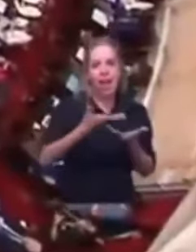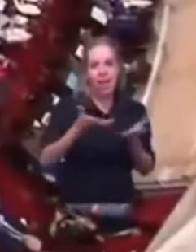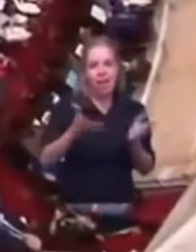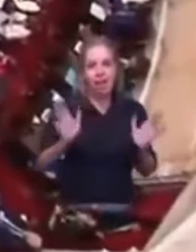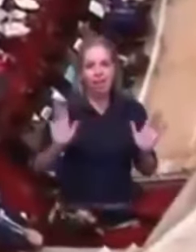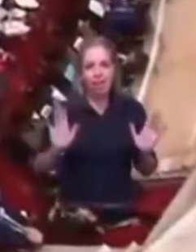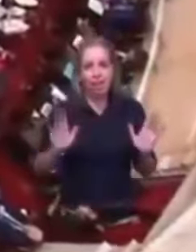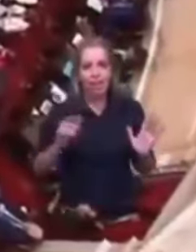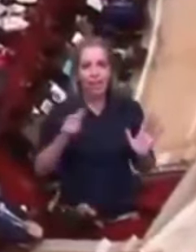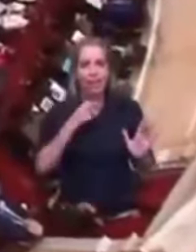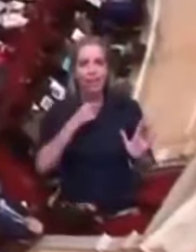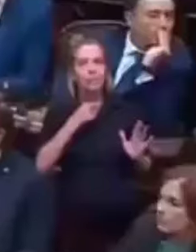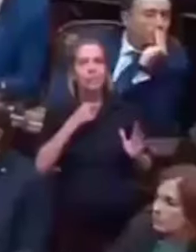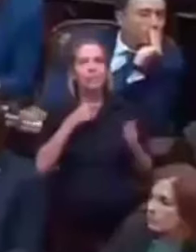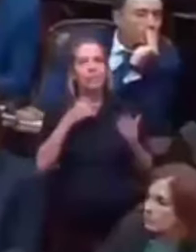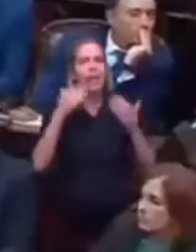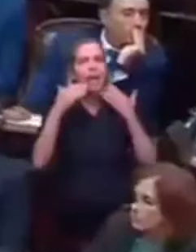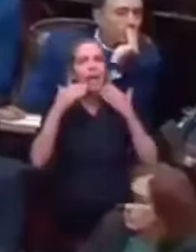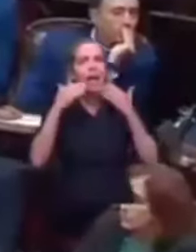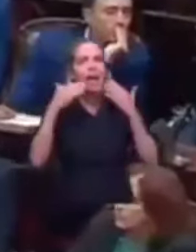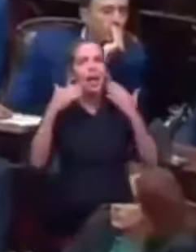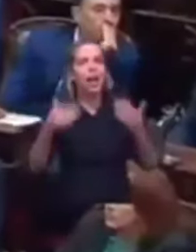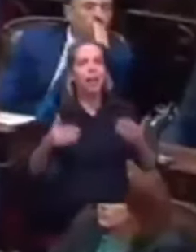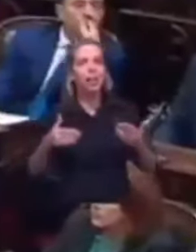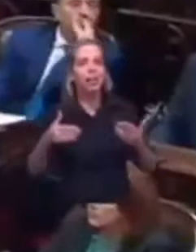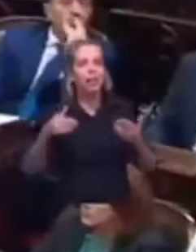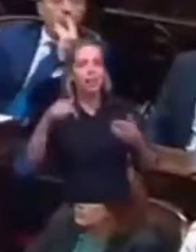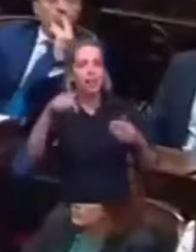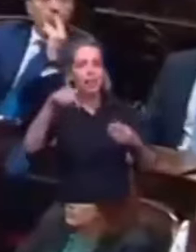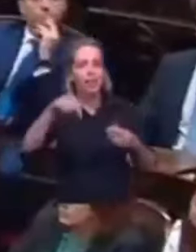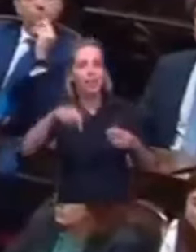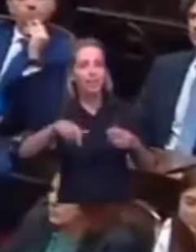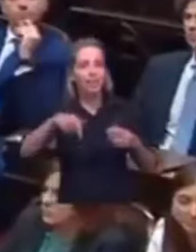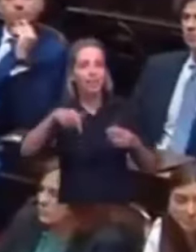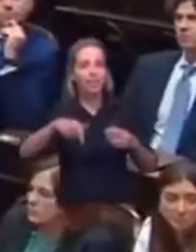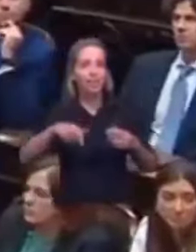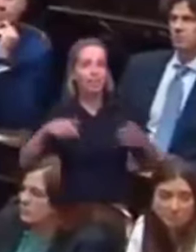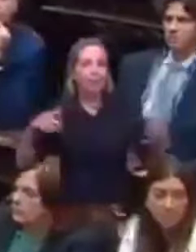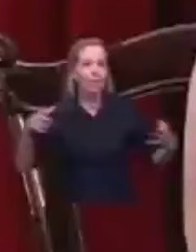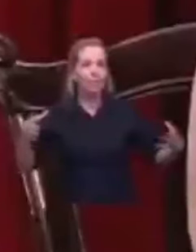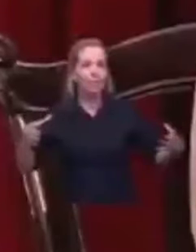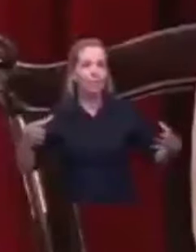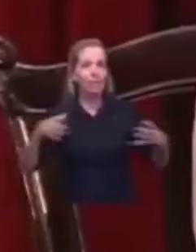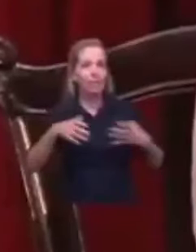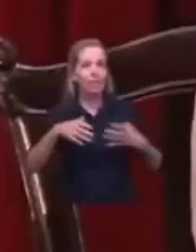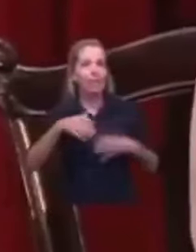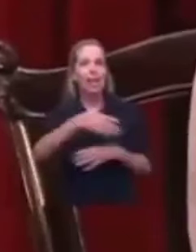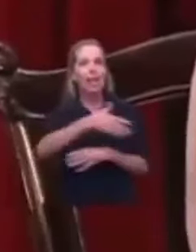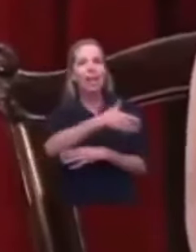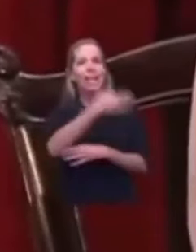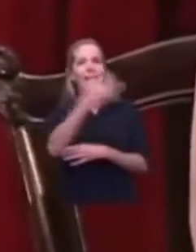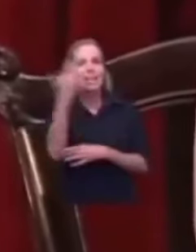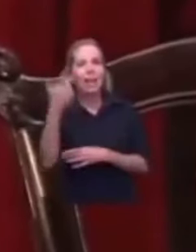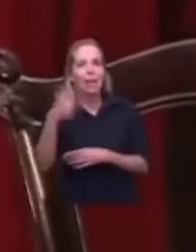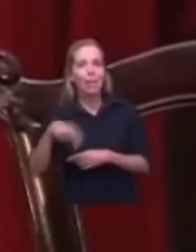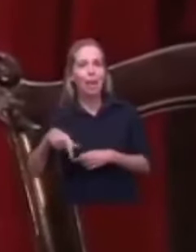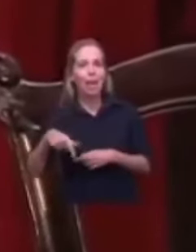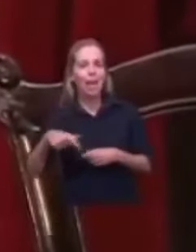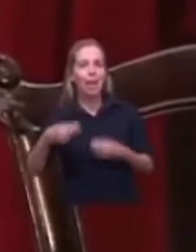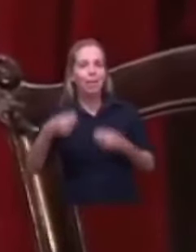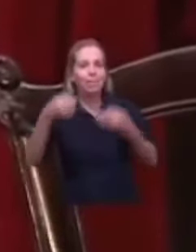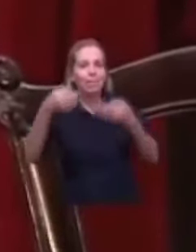Motovehículos. La iniciativa busca que las personas compren rodados de fabricación nacional a buen precio y financiados en cómodas